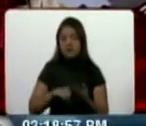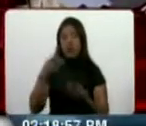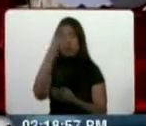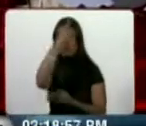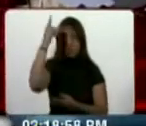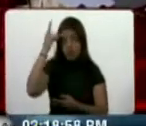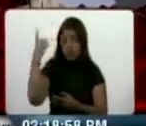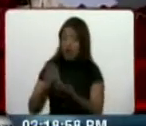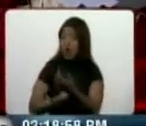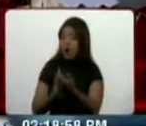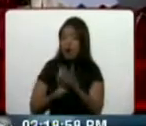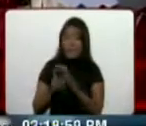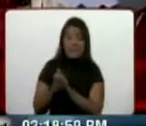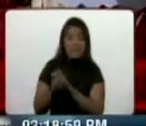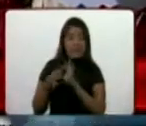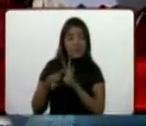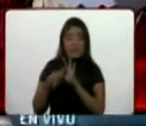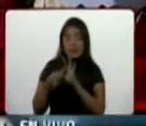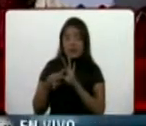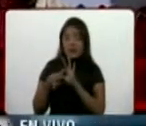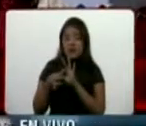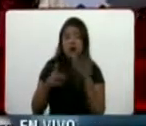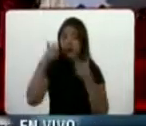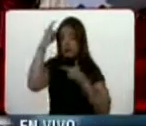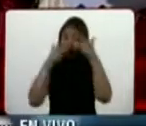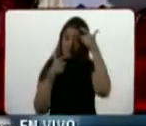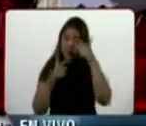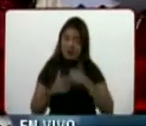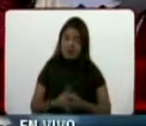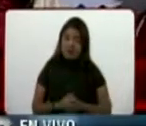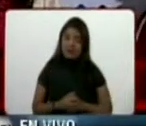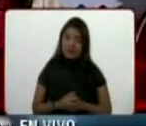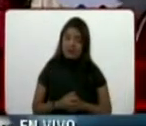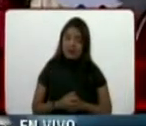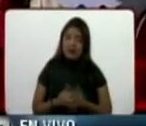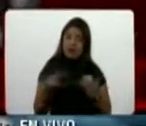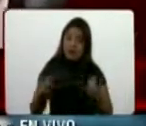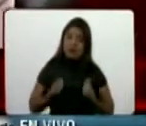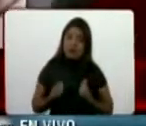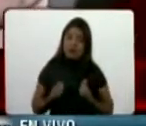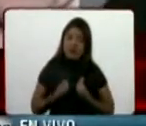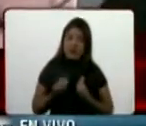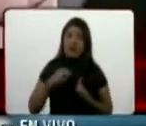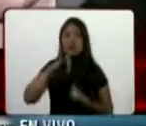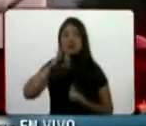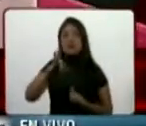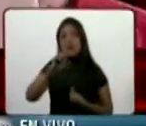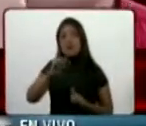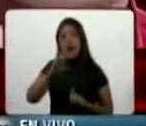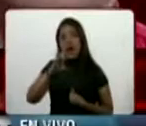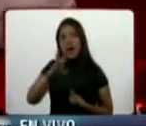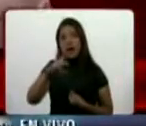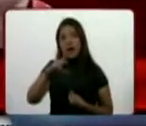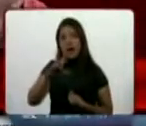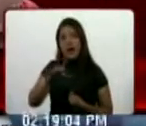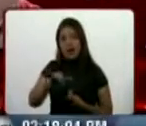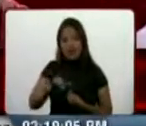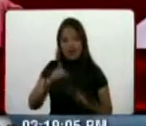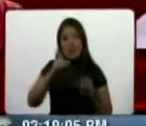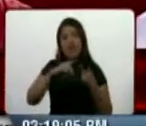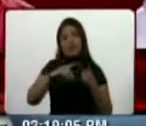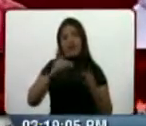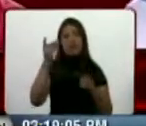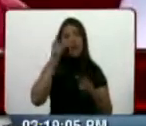hermano, en Chávez. Y en esta vida, Jacqueline Farías, Darío, José David,